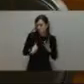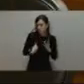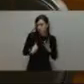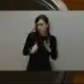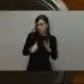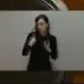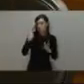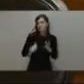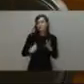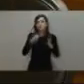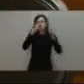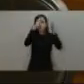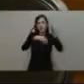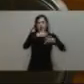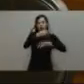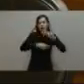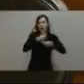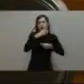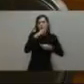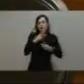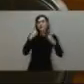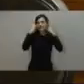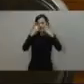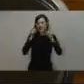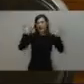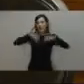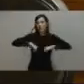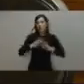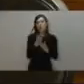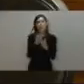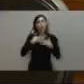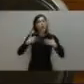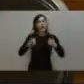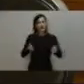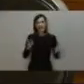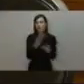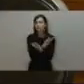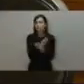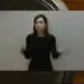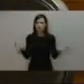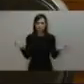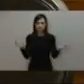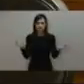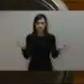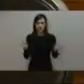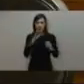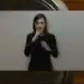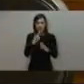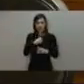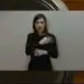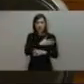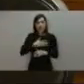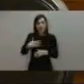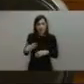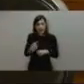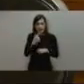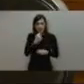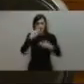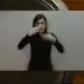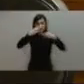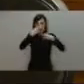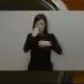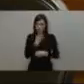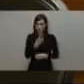entendimiento en esta Cámara. Porque tengo que decírselo con absoluta seriedad. Usted es hoy